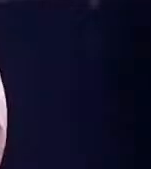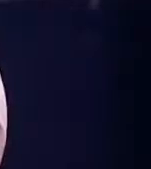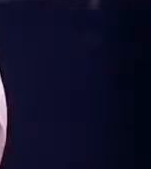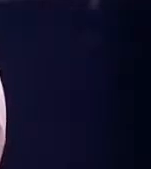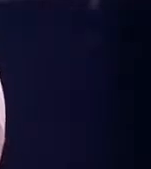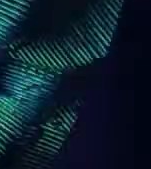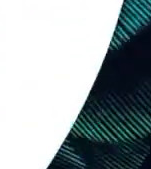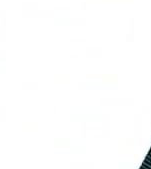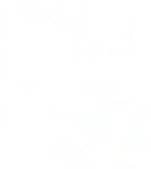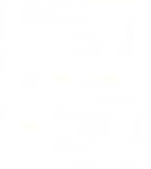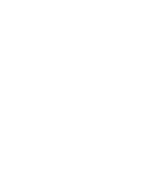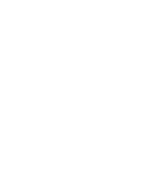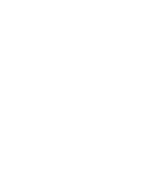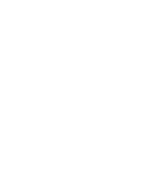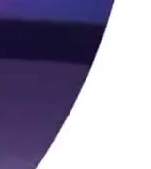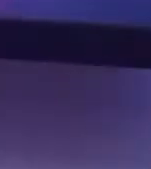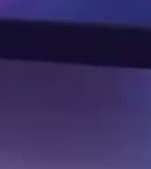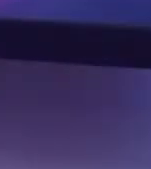ti.